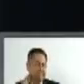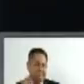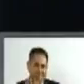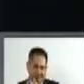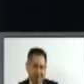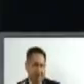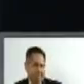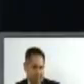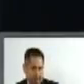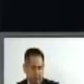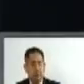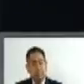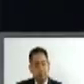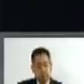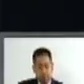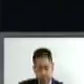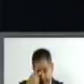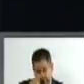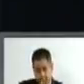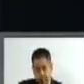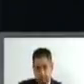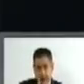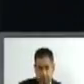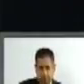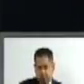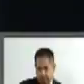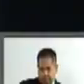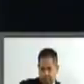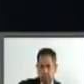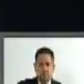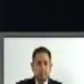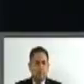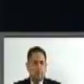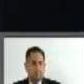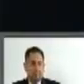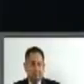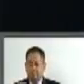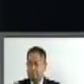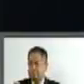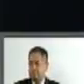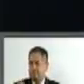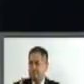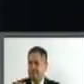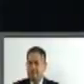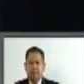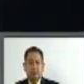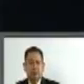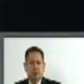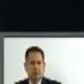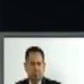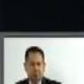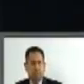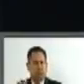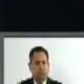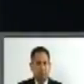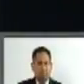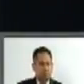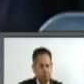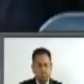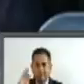es una república presidencialista y Canadá una monarquía parlamentaria, ambos países compartimos nuestra predilección por el